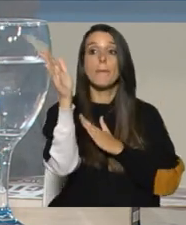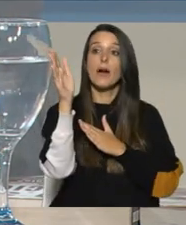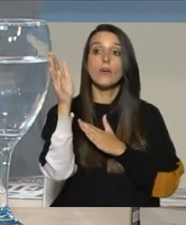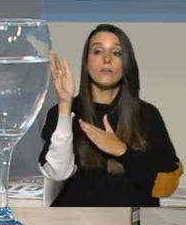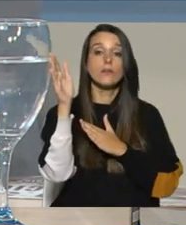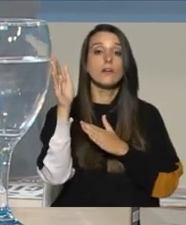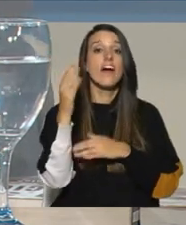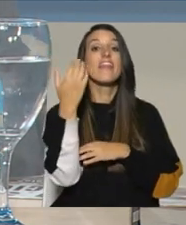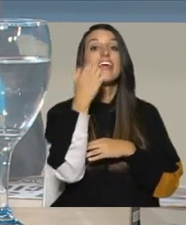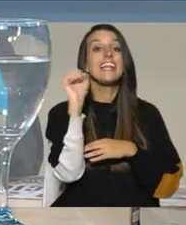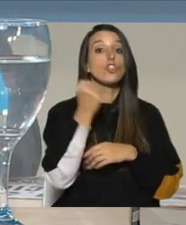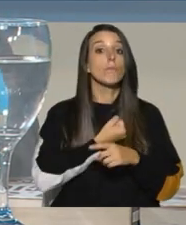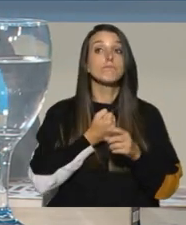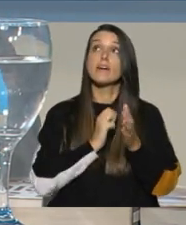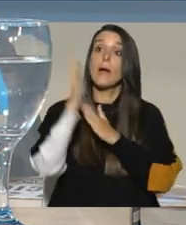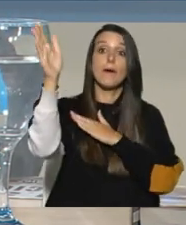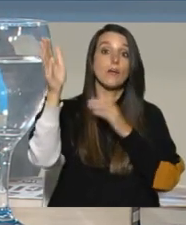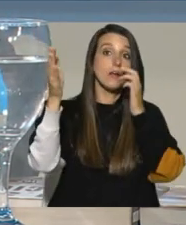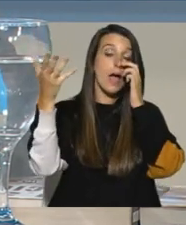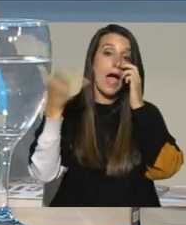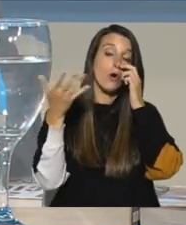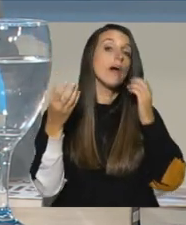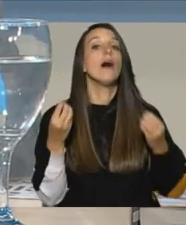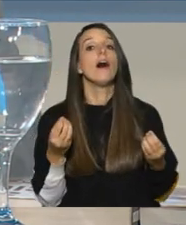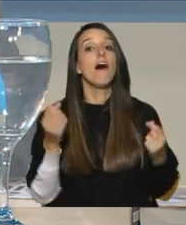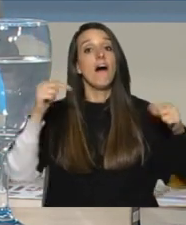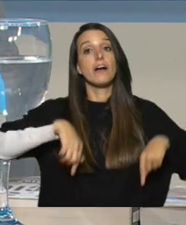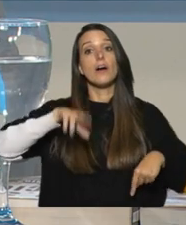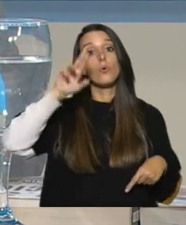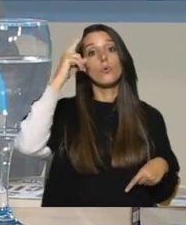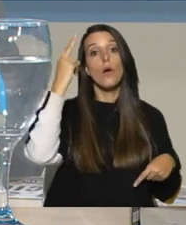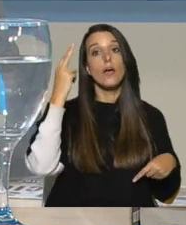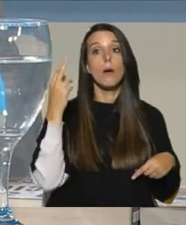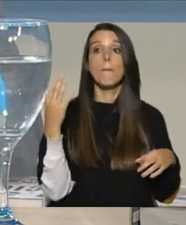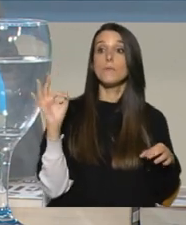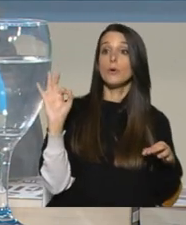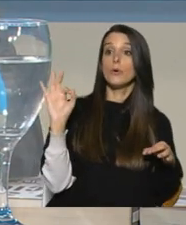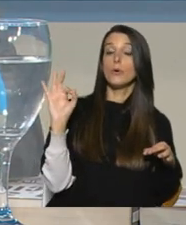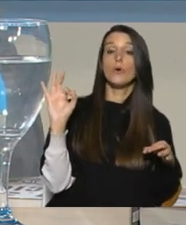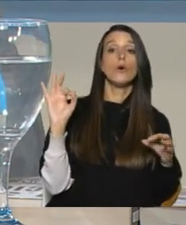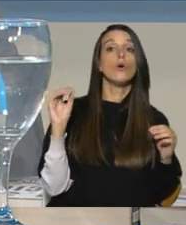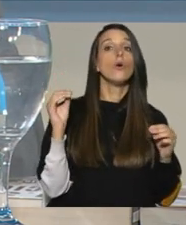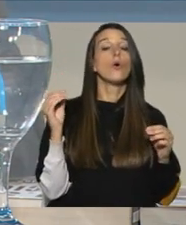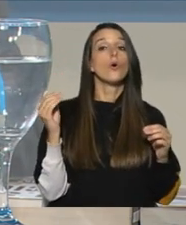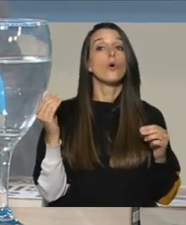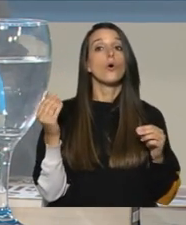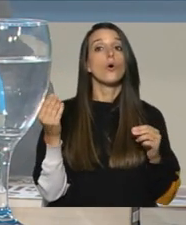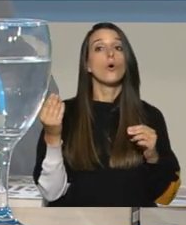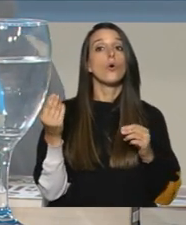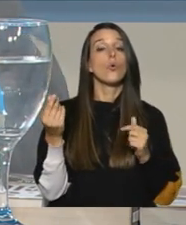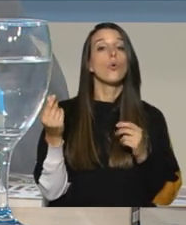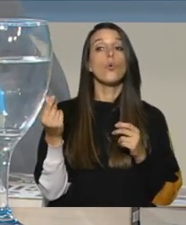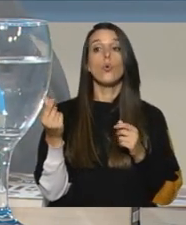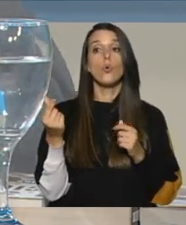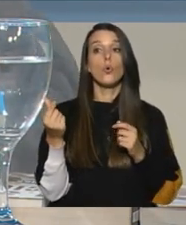habiendo cometido delitos de sangre y nunca pagaron. Y están ahora aquí en el Uruguay cobrando todas sus